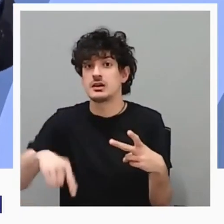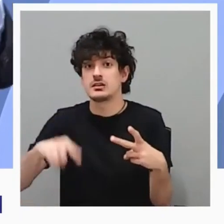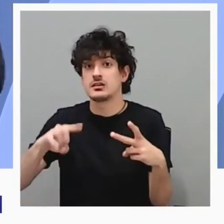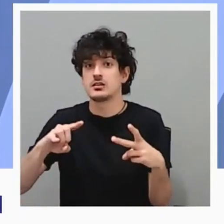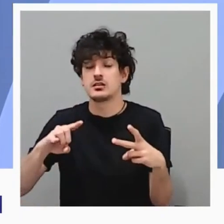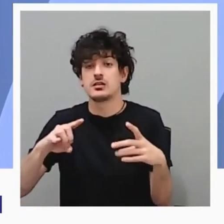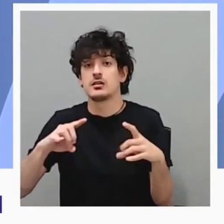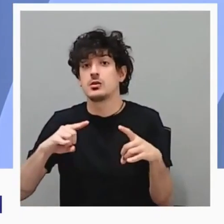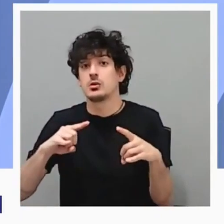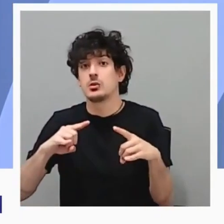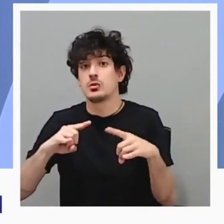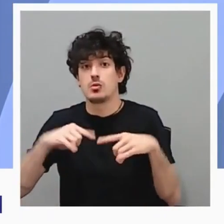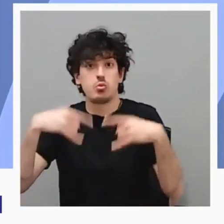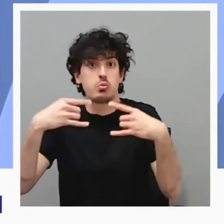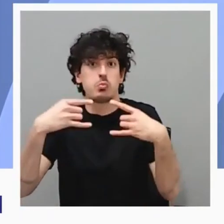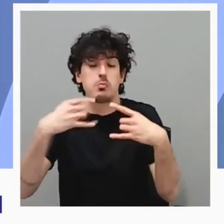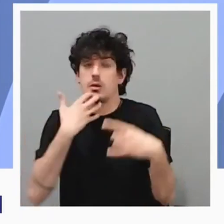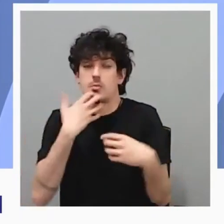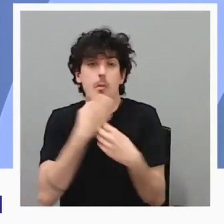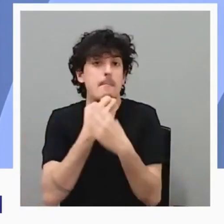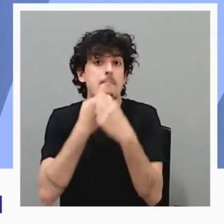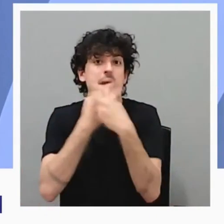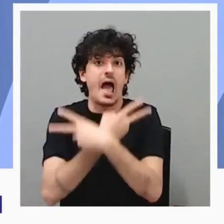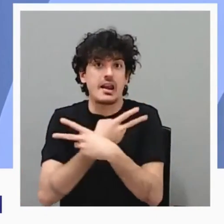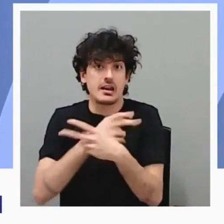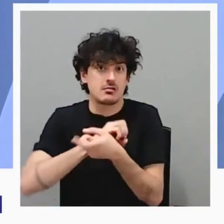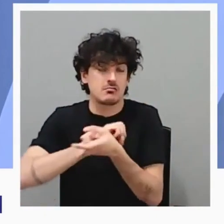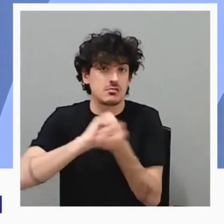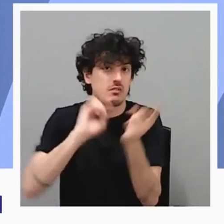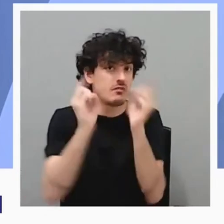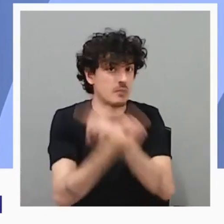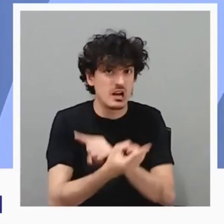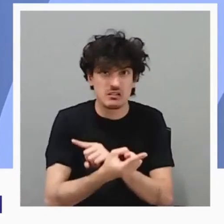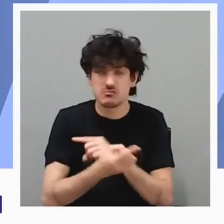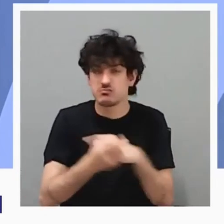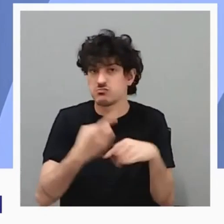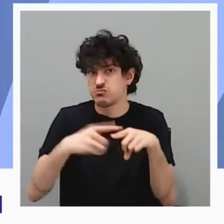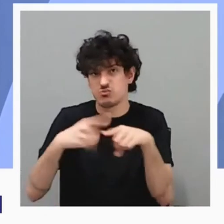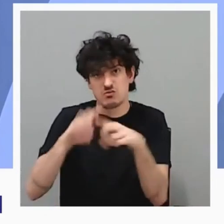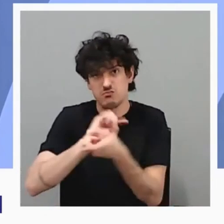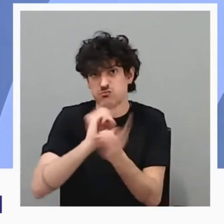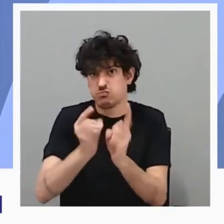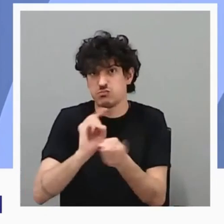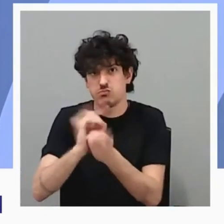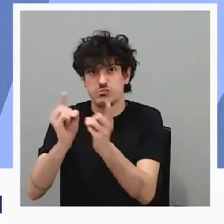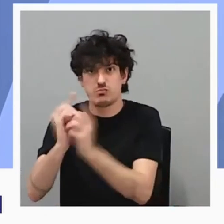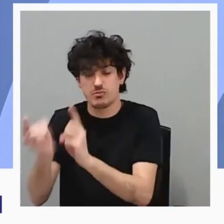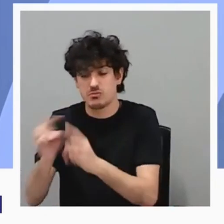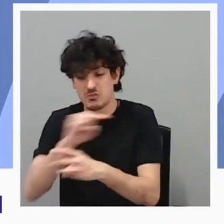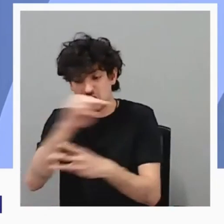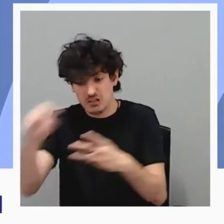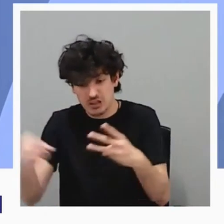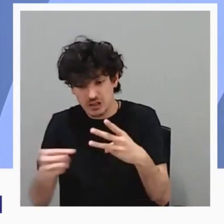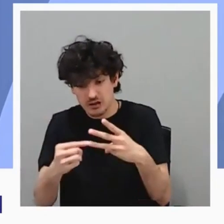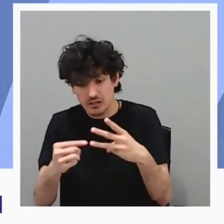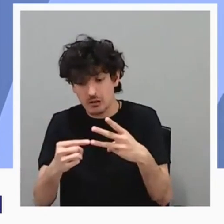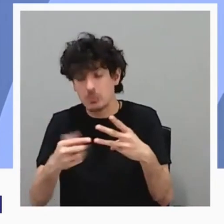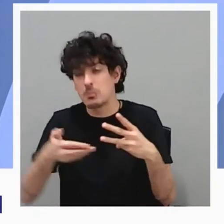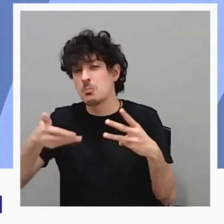ha transformado, etcétera. Y, en tercer lugar, yo creo, y quizá esto sea lo más importante,